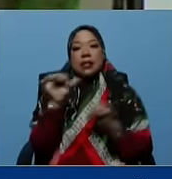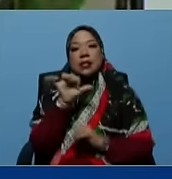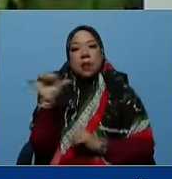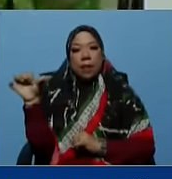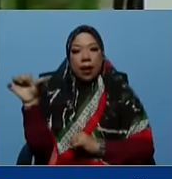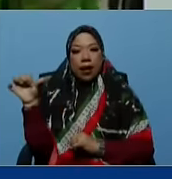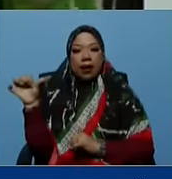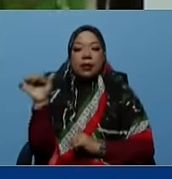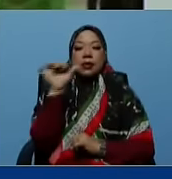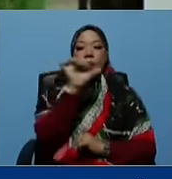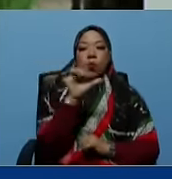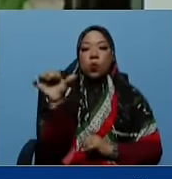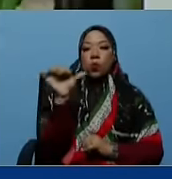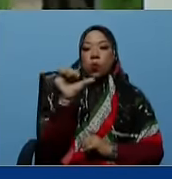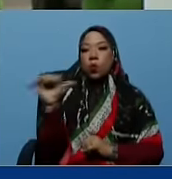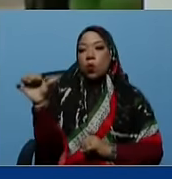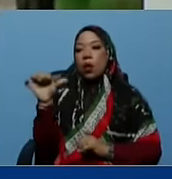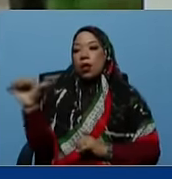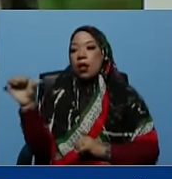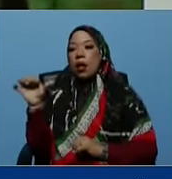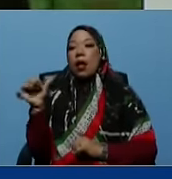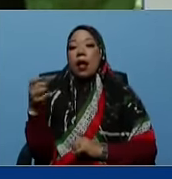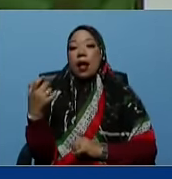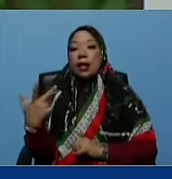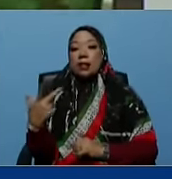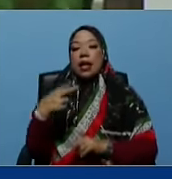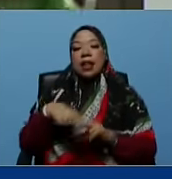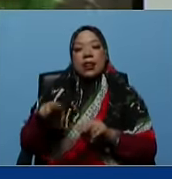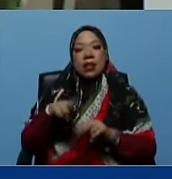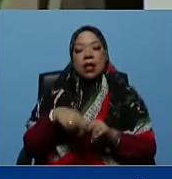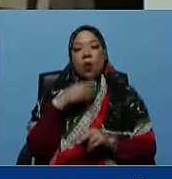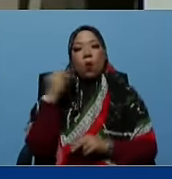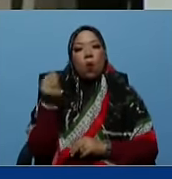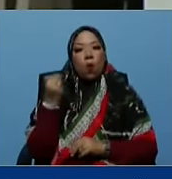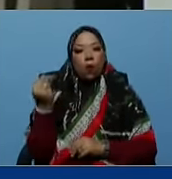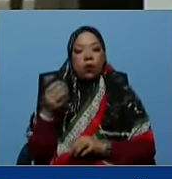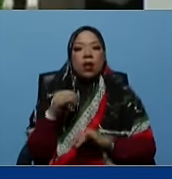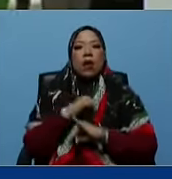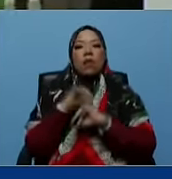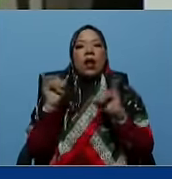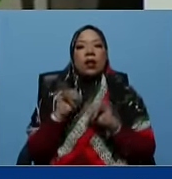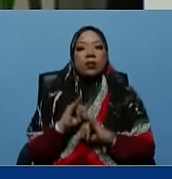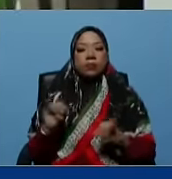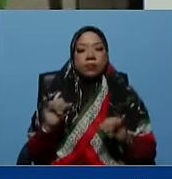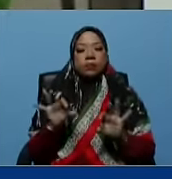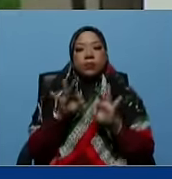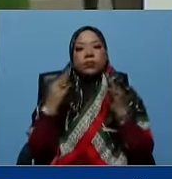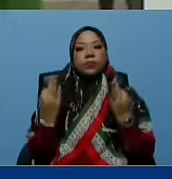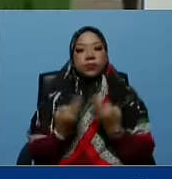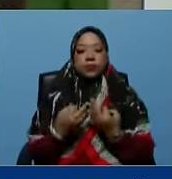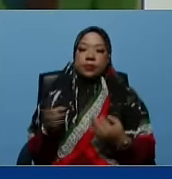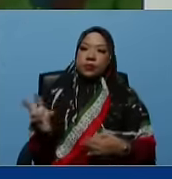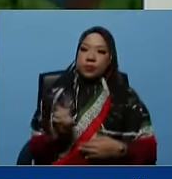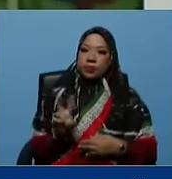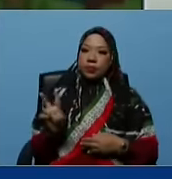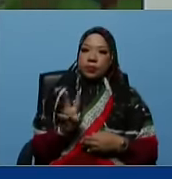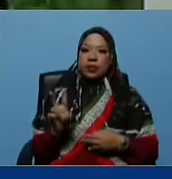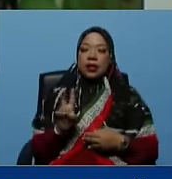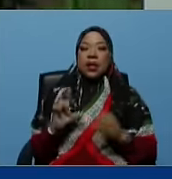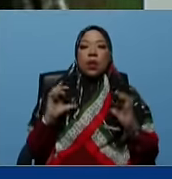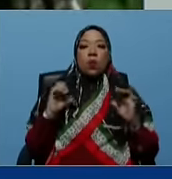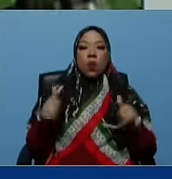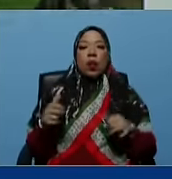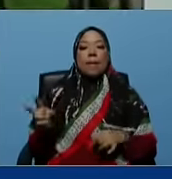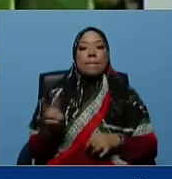a millones de niños, niñas y jóvenes, y hacer feliz a la familia venezolana.